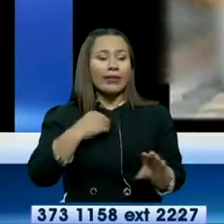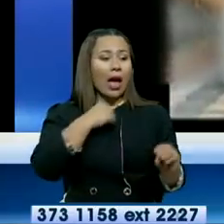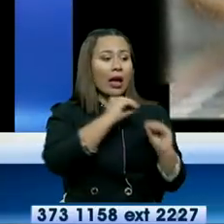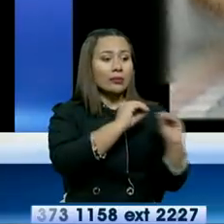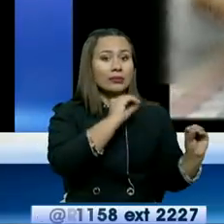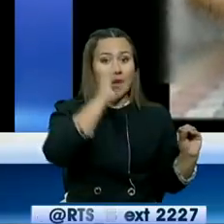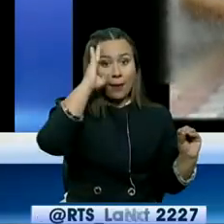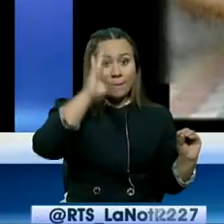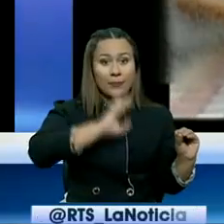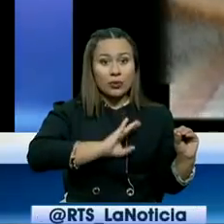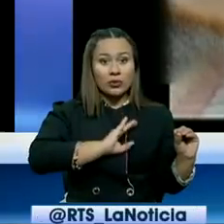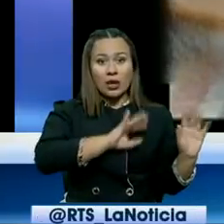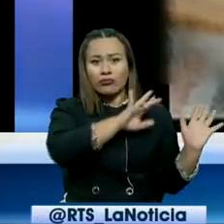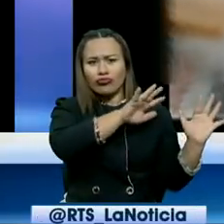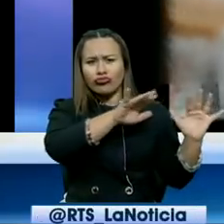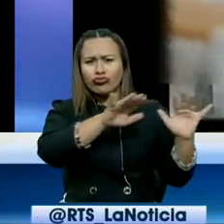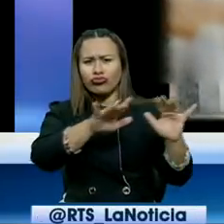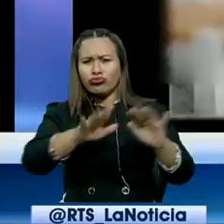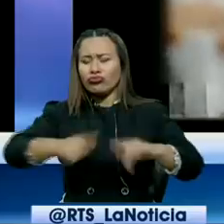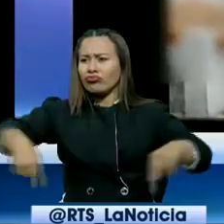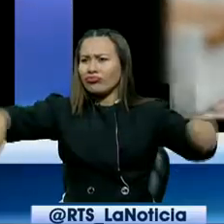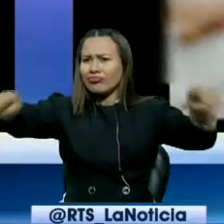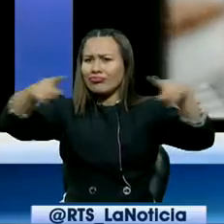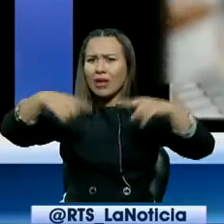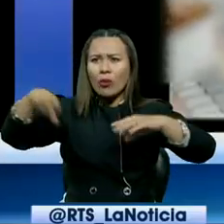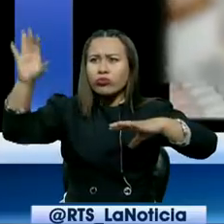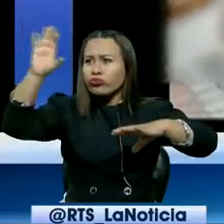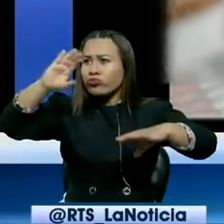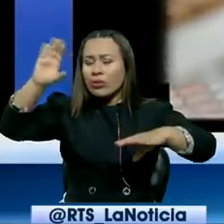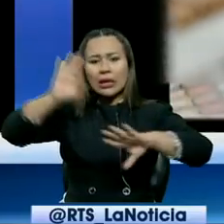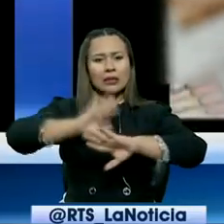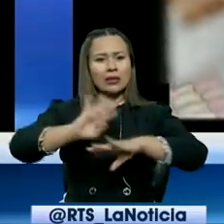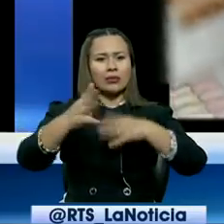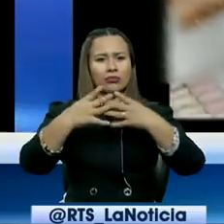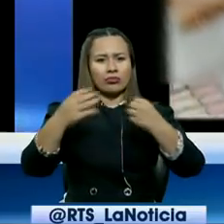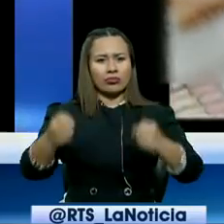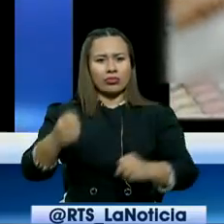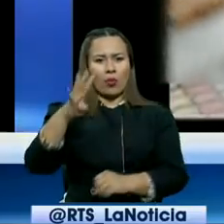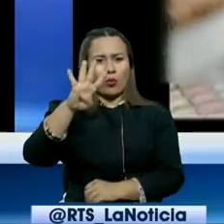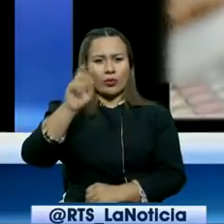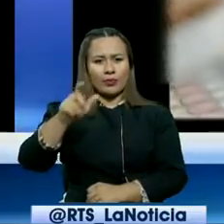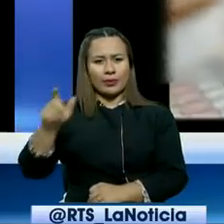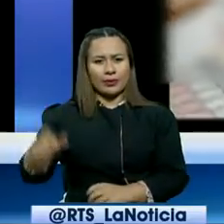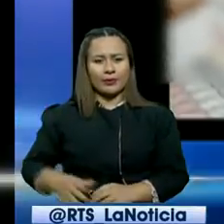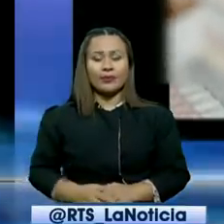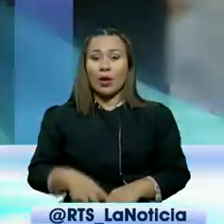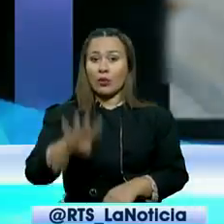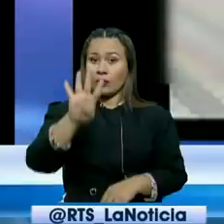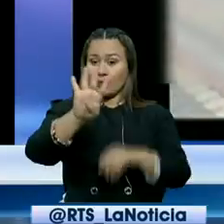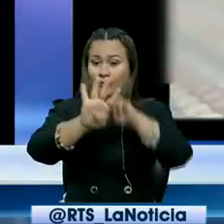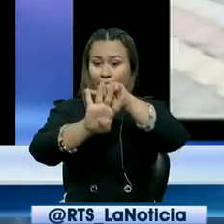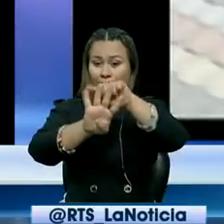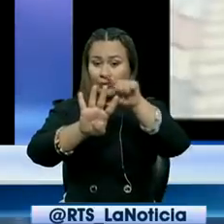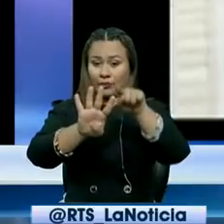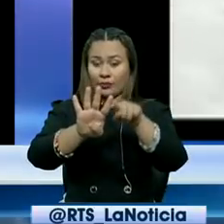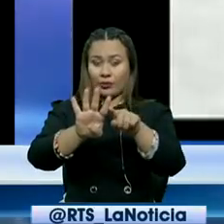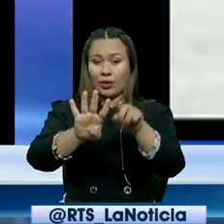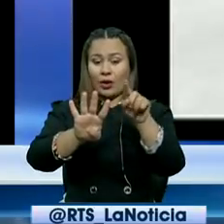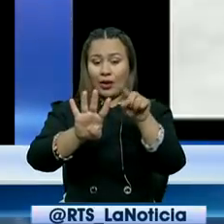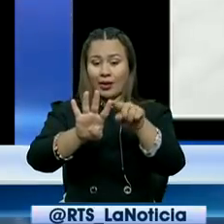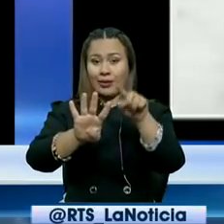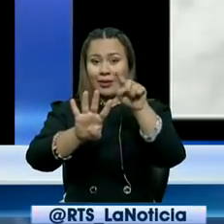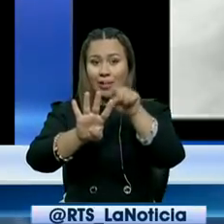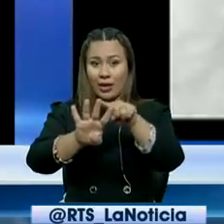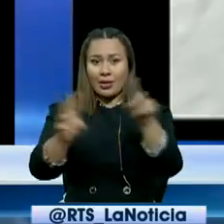nosotros montamos un operativo por el sector, logrando la captura de 4 individuos. De los 4 individuos, 2 de ellos tienen 2